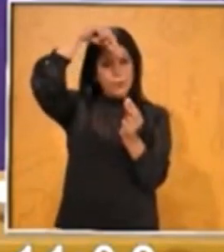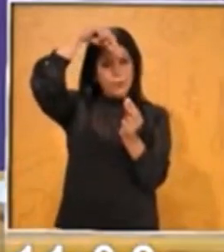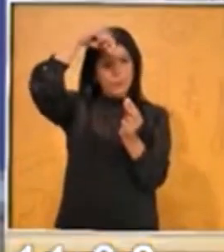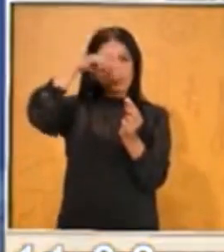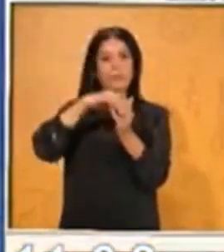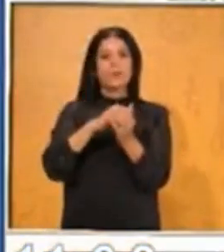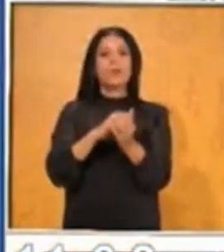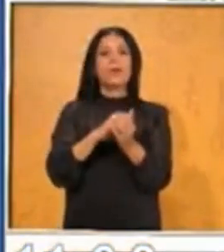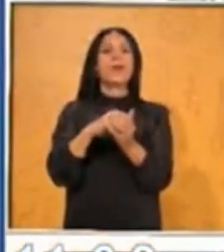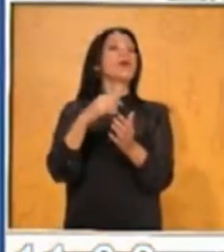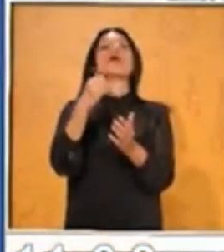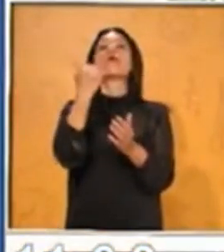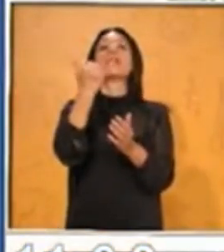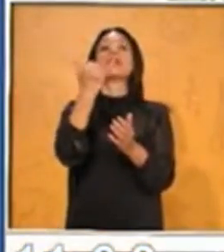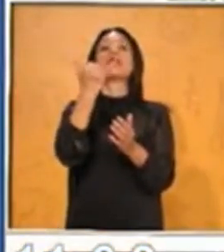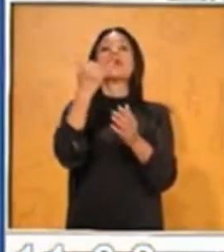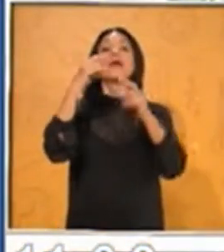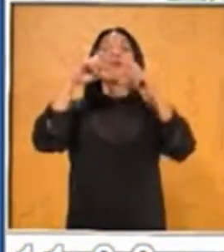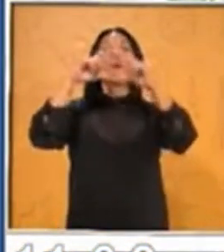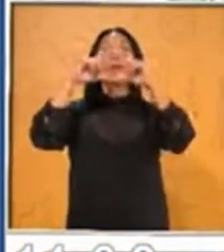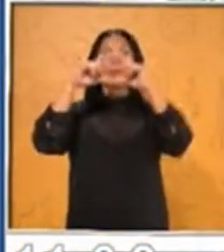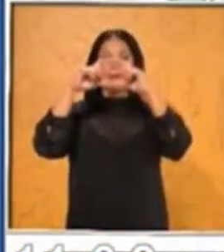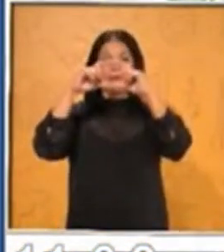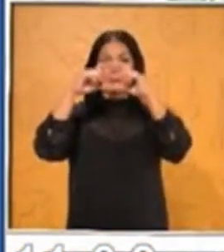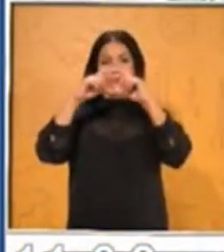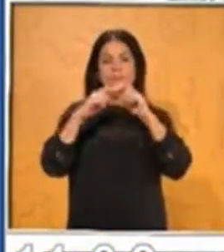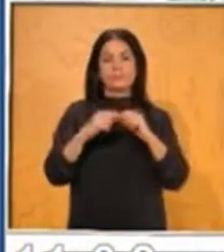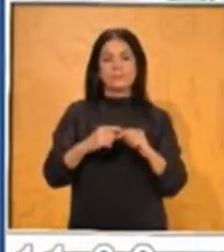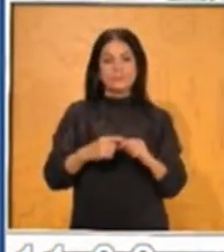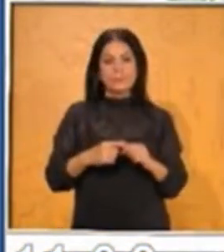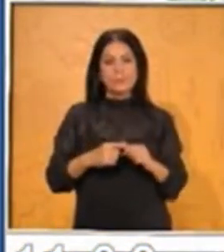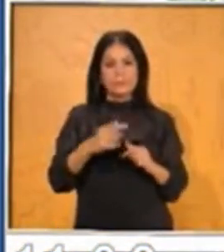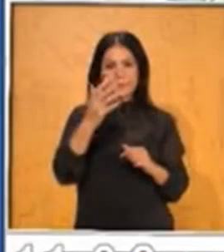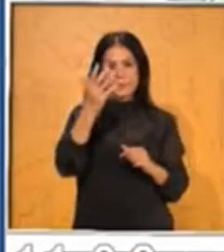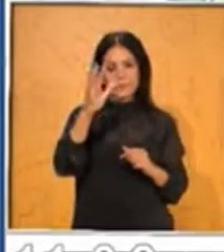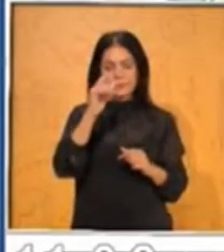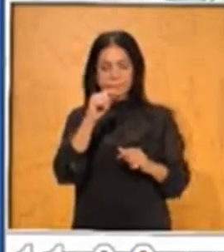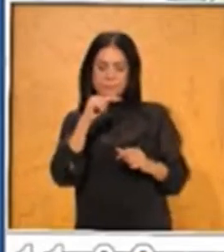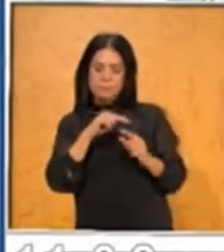uno y los otros cuadrados de 10 por 10.